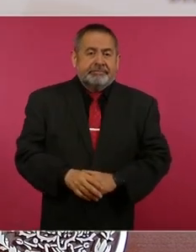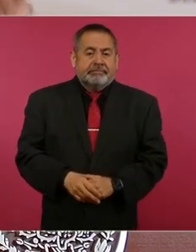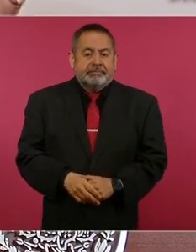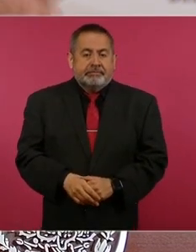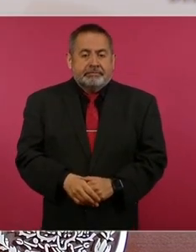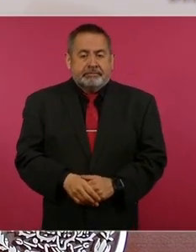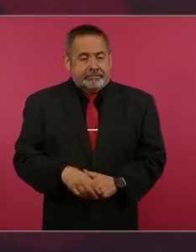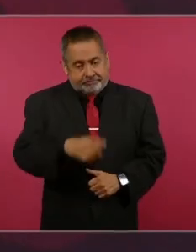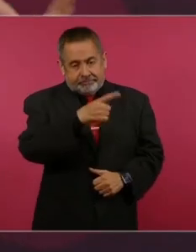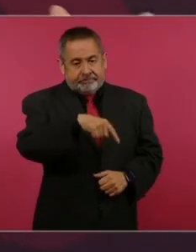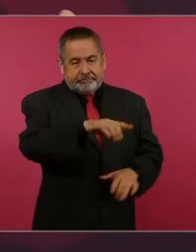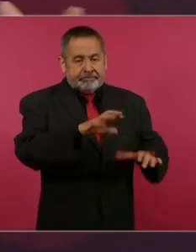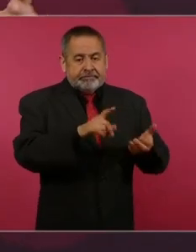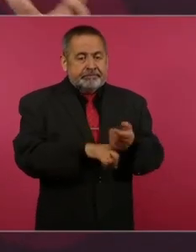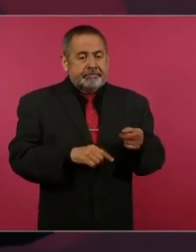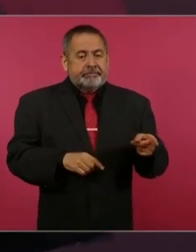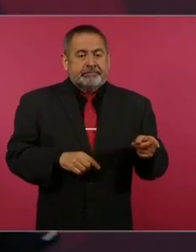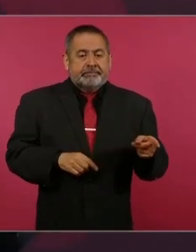Ellos